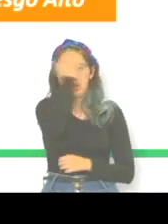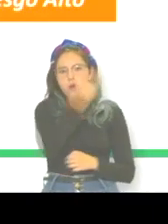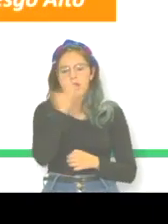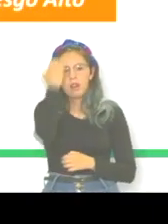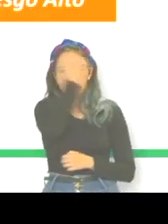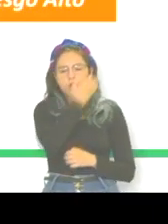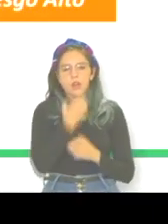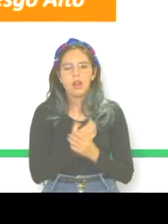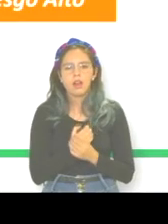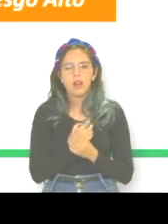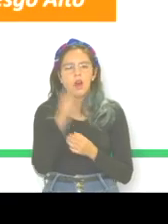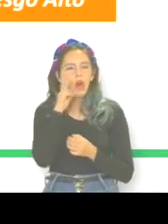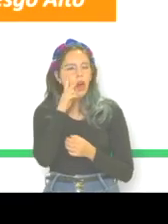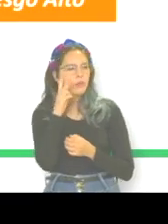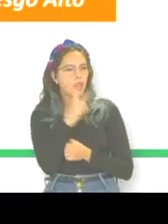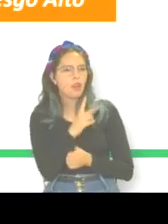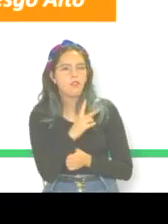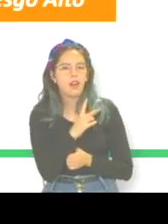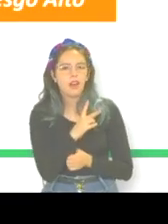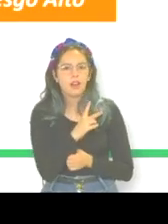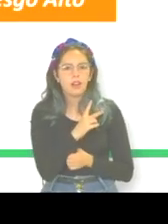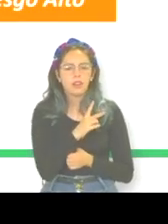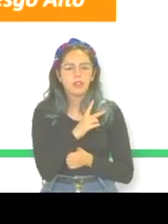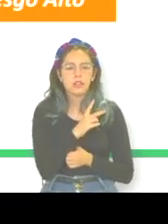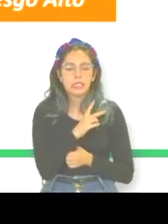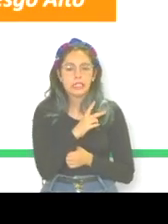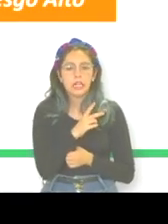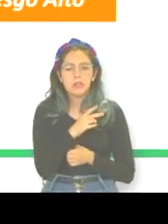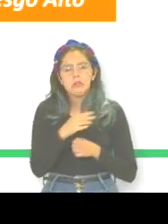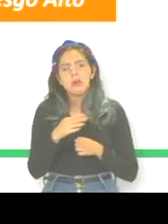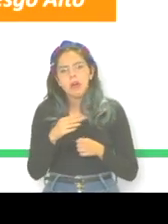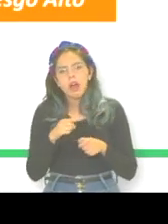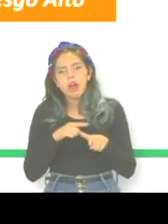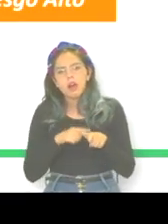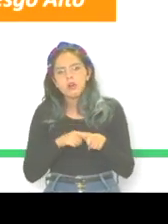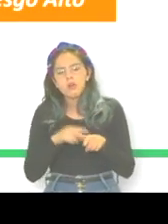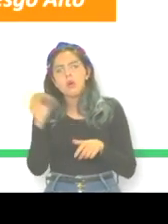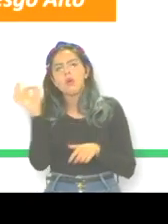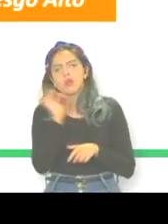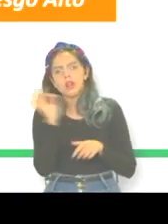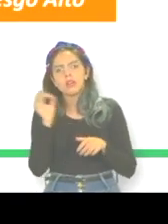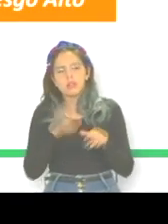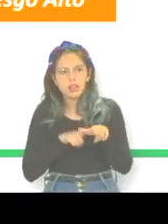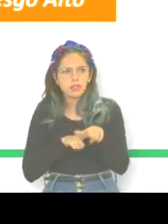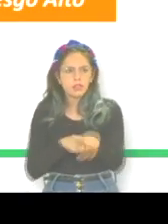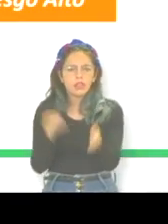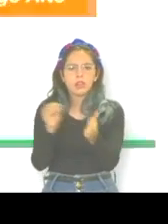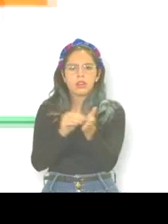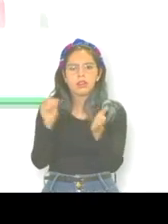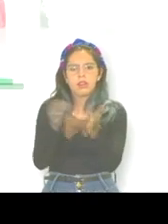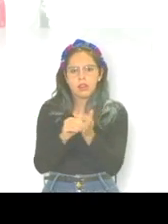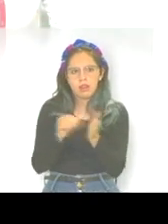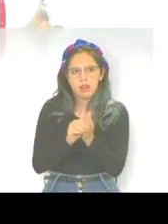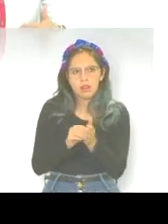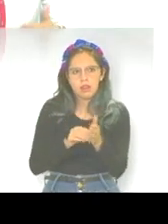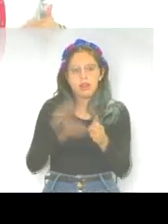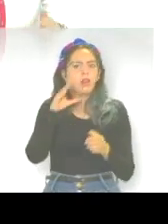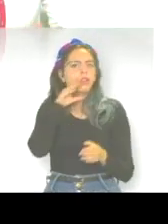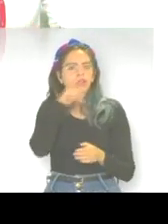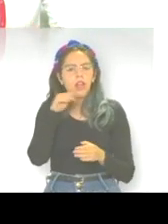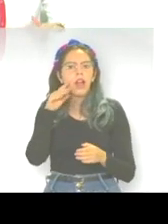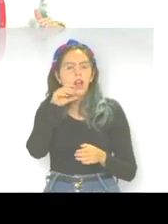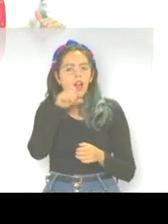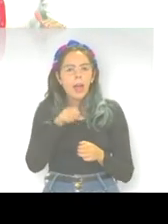estamos observando tendríamos todavía la posibilidad de permanecer en naranja, pero esto implica